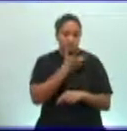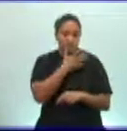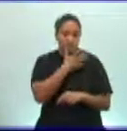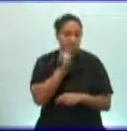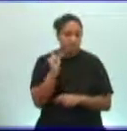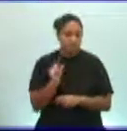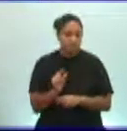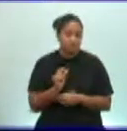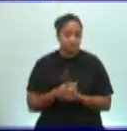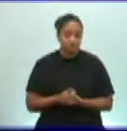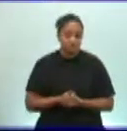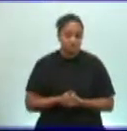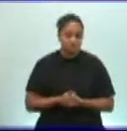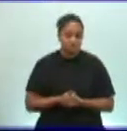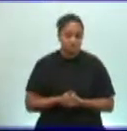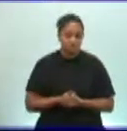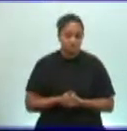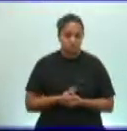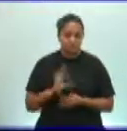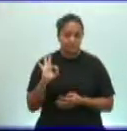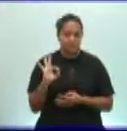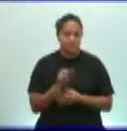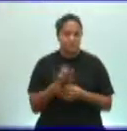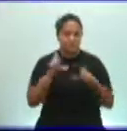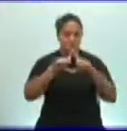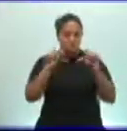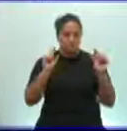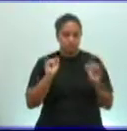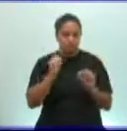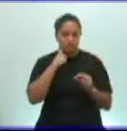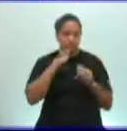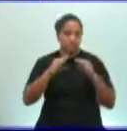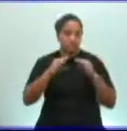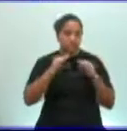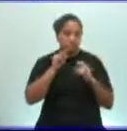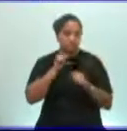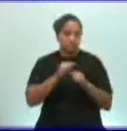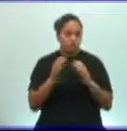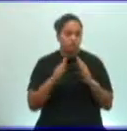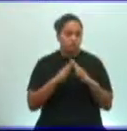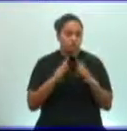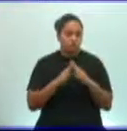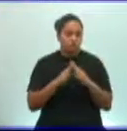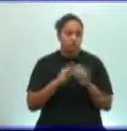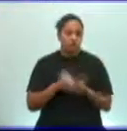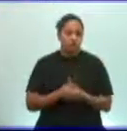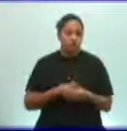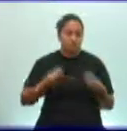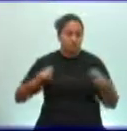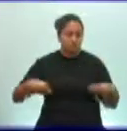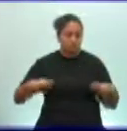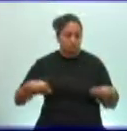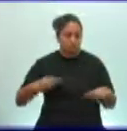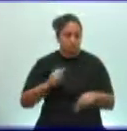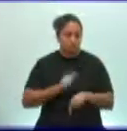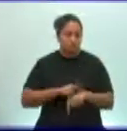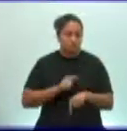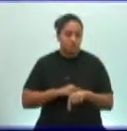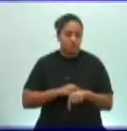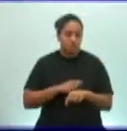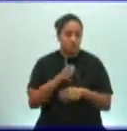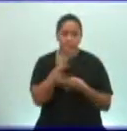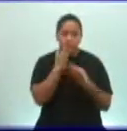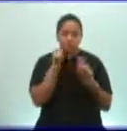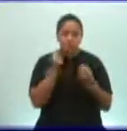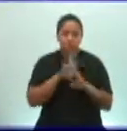para debatir en casa sobre la importancia de aprovechar el tiempo, no desperdiciarlo, porque una vez que pasa no lo